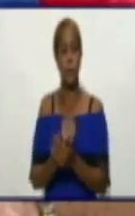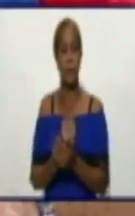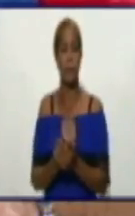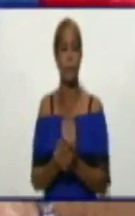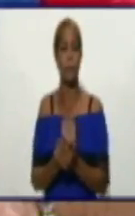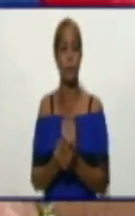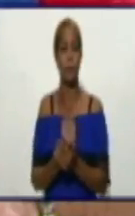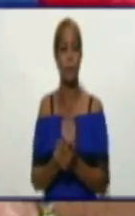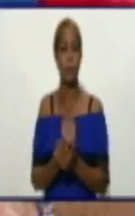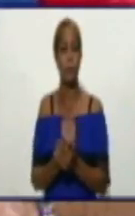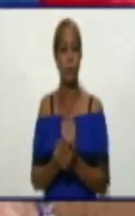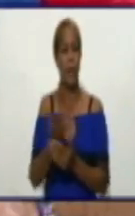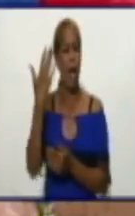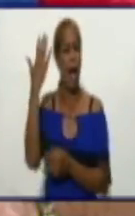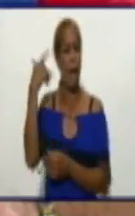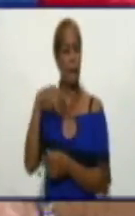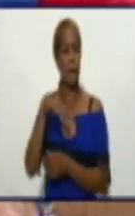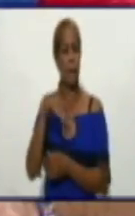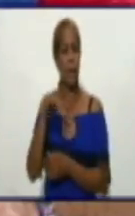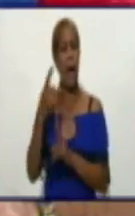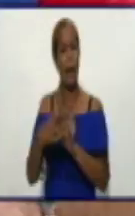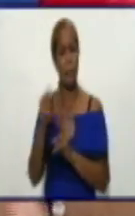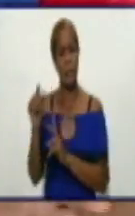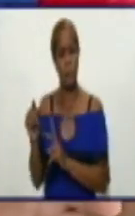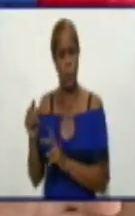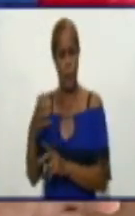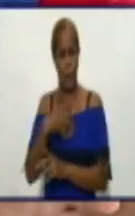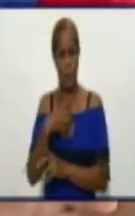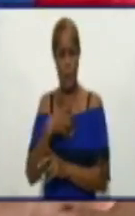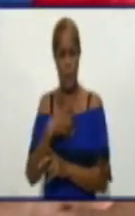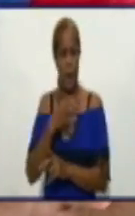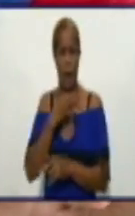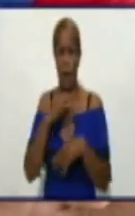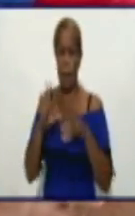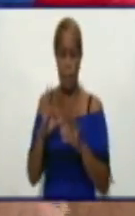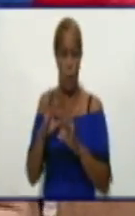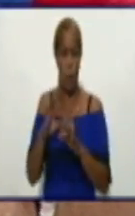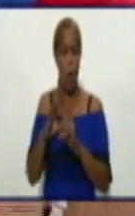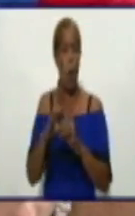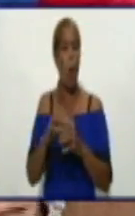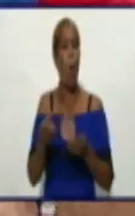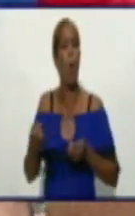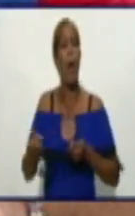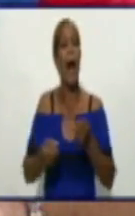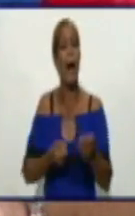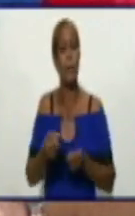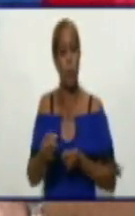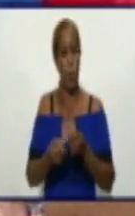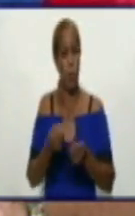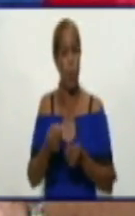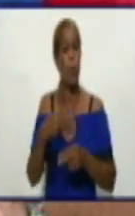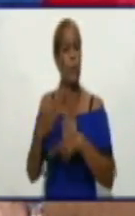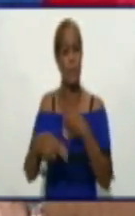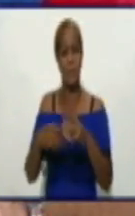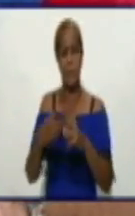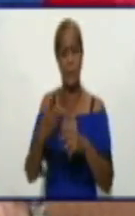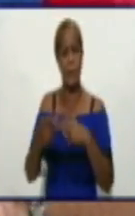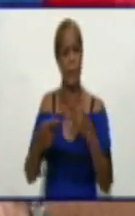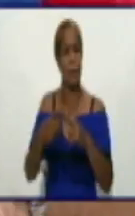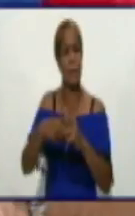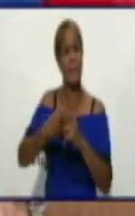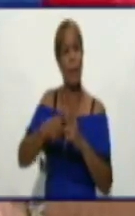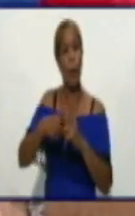se permitía hacer. Es decir, hay personas que cogieron su vehículo, un camión de carga, por ejemplo, lo alargaron, lo llevaron a dimensiones